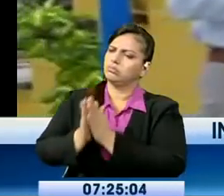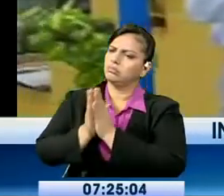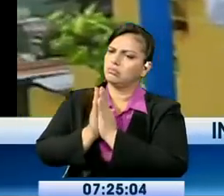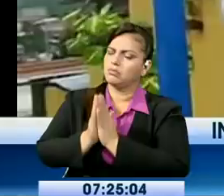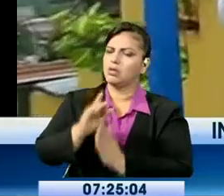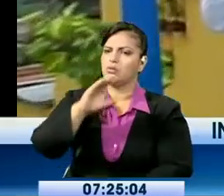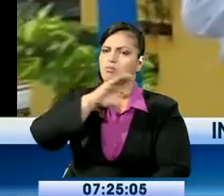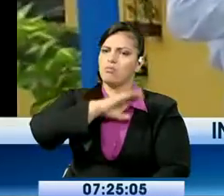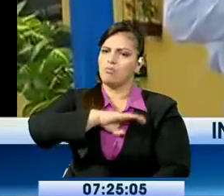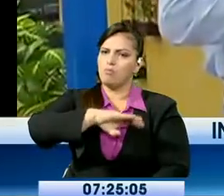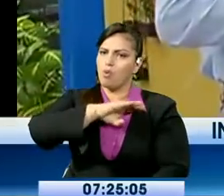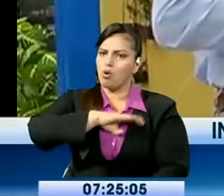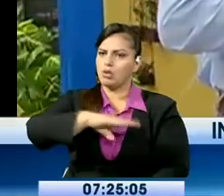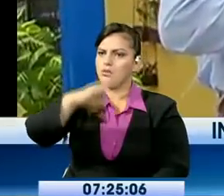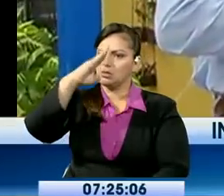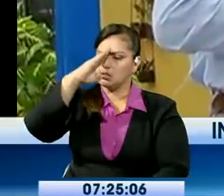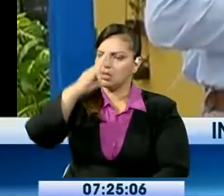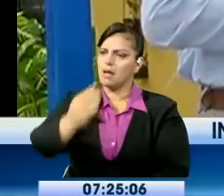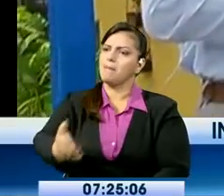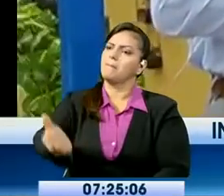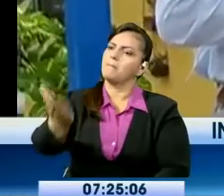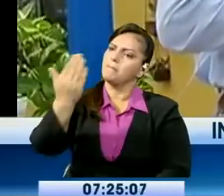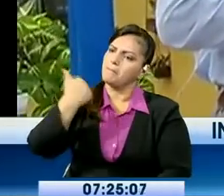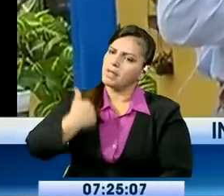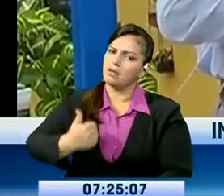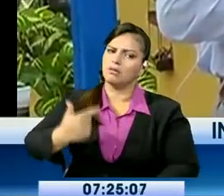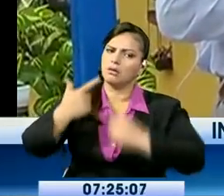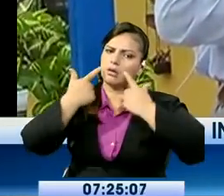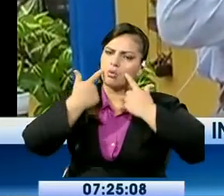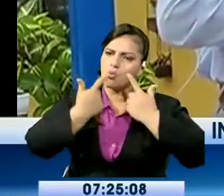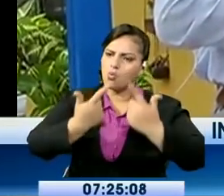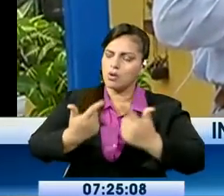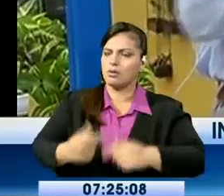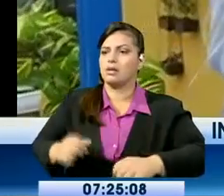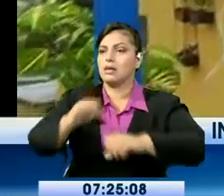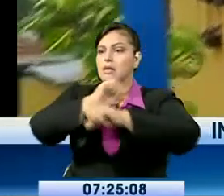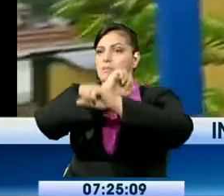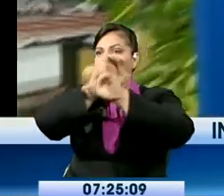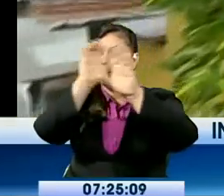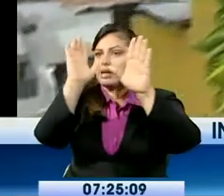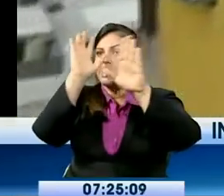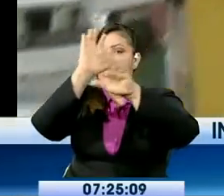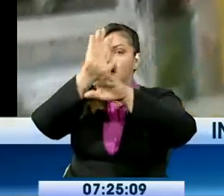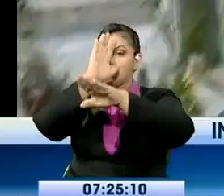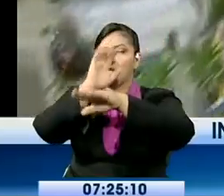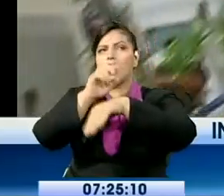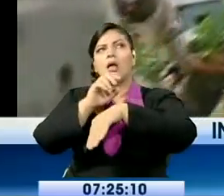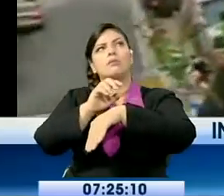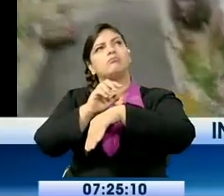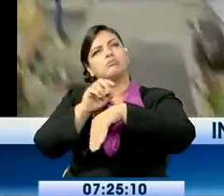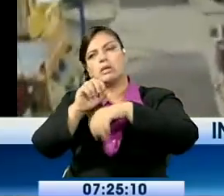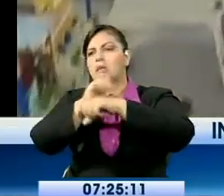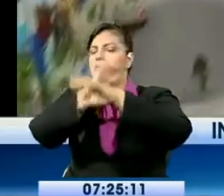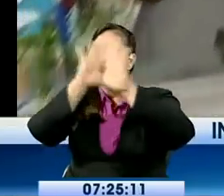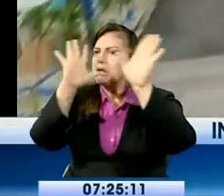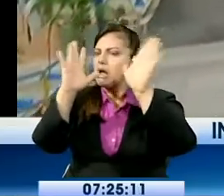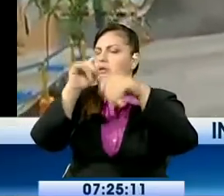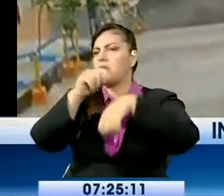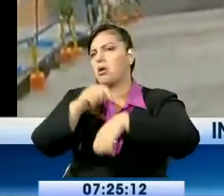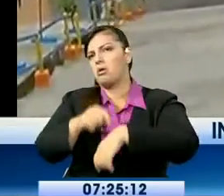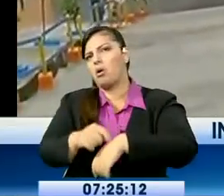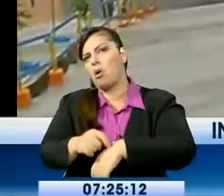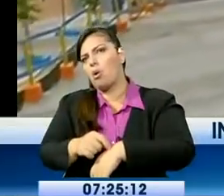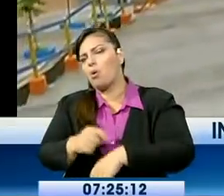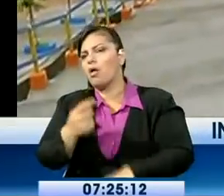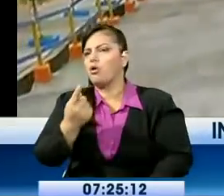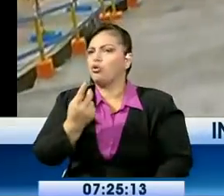policial, justamente en la mañana, al mediodía y en la tarde. Son los tres horarios en los que ya se ha identificado la presencia